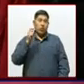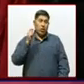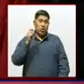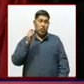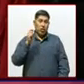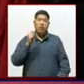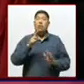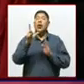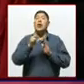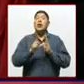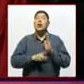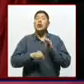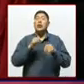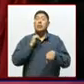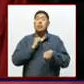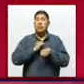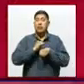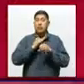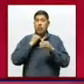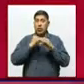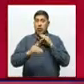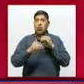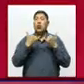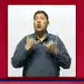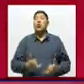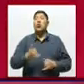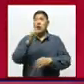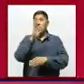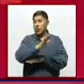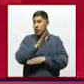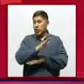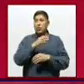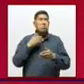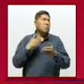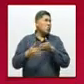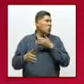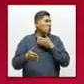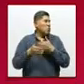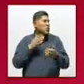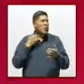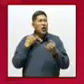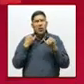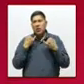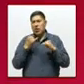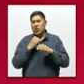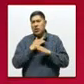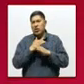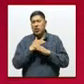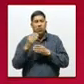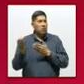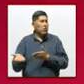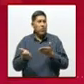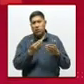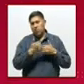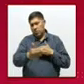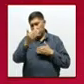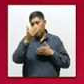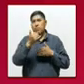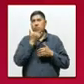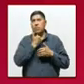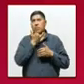que las listas han sido entregadas esta tarde. Más allá de que actores externos han intentado impedir que la llevemos adelante la